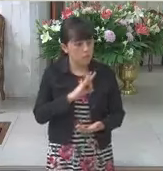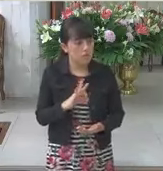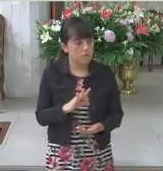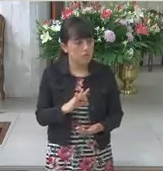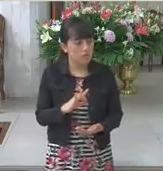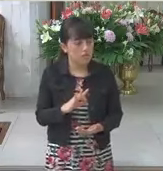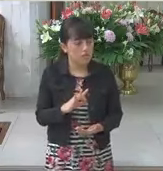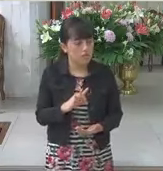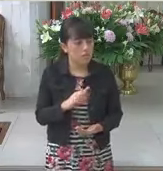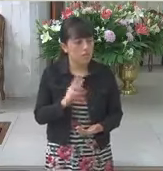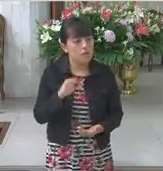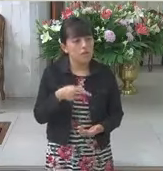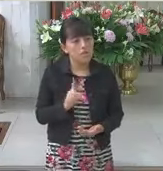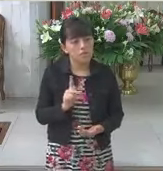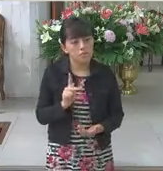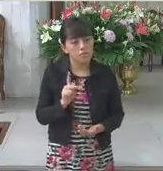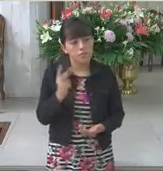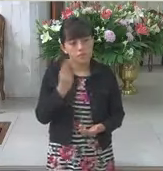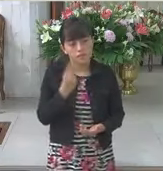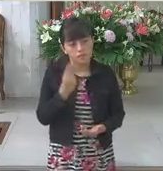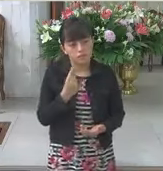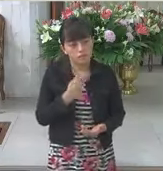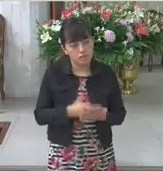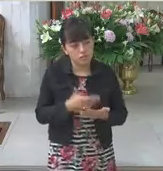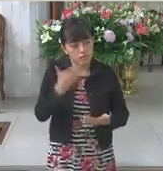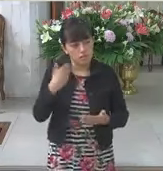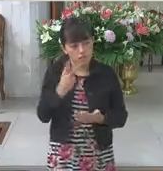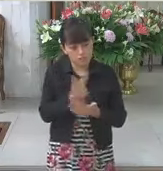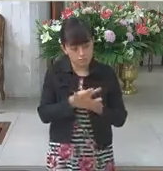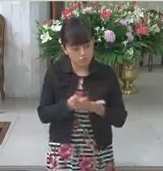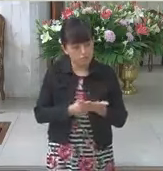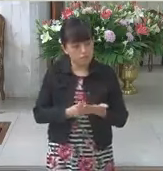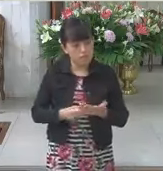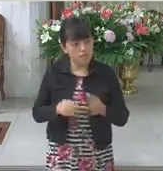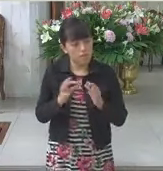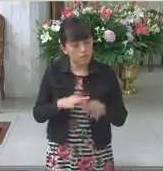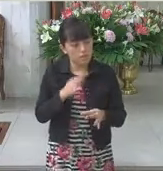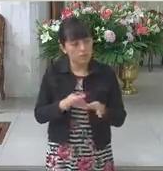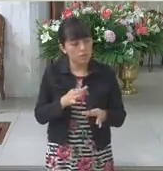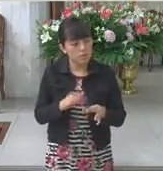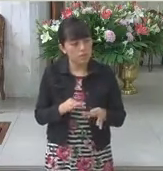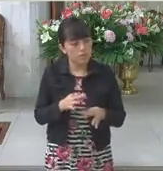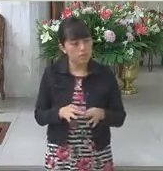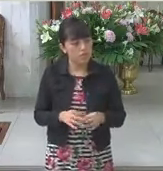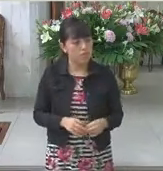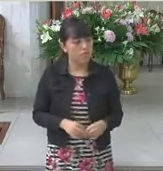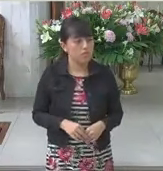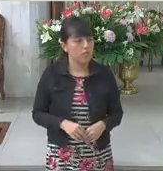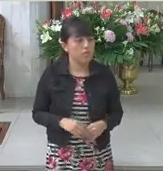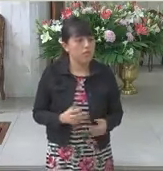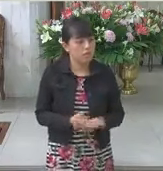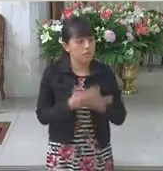derrota si usted ve su Biblia como la mía tiene un cintillo en el versículo